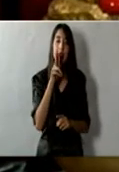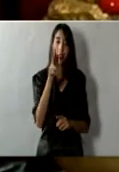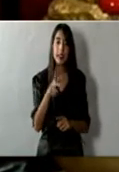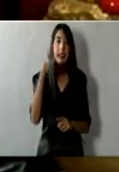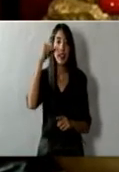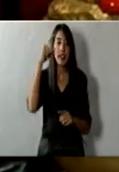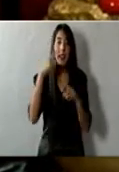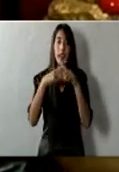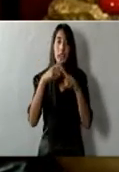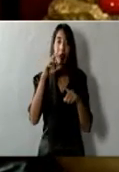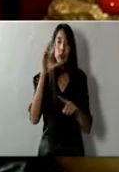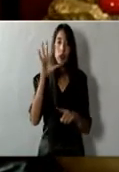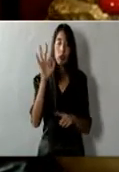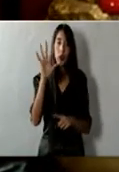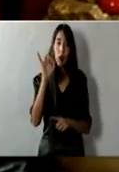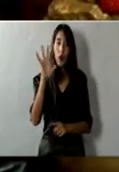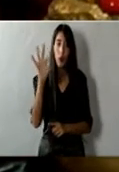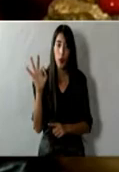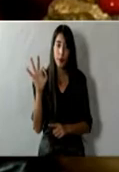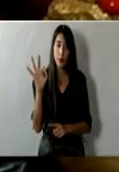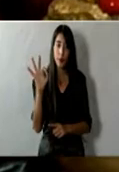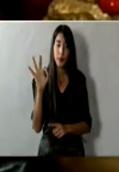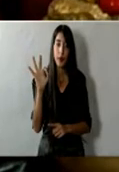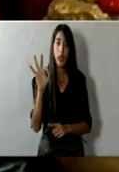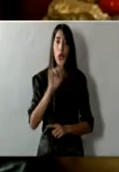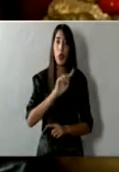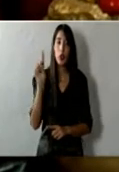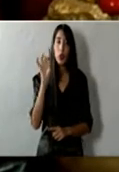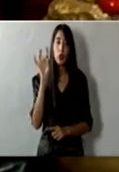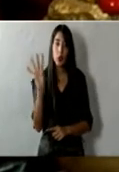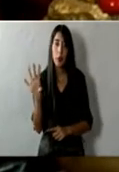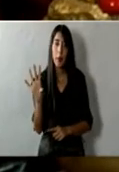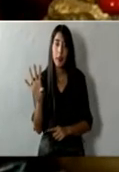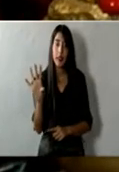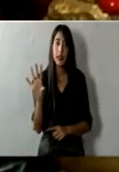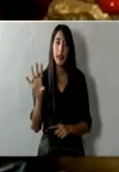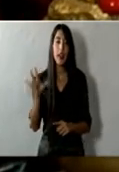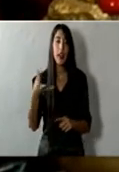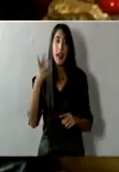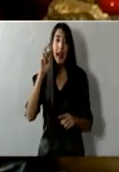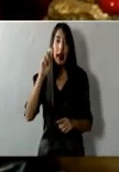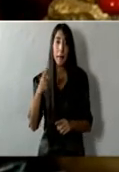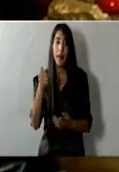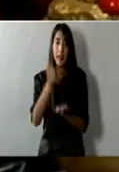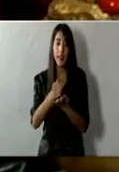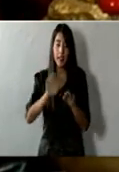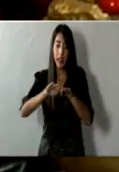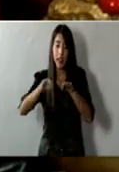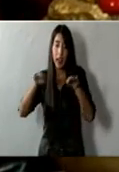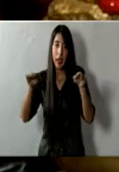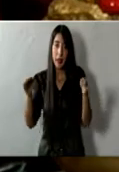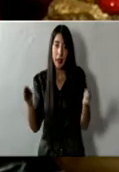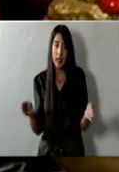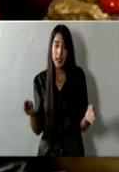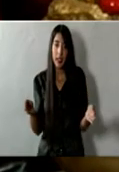que no solamente debemos servir a Dios y colocar el pan en nuestra mesa, sino que Él dice que a través de